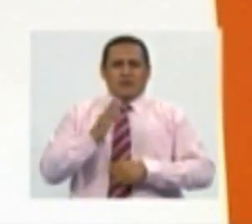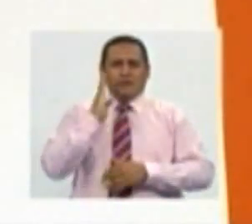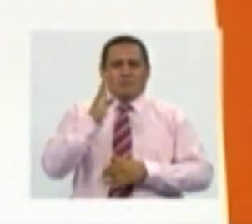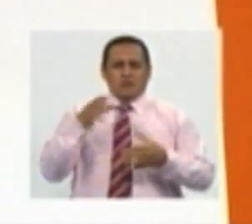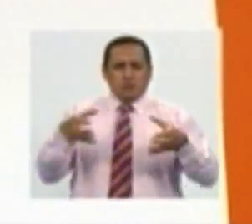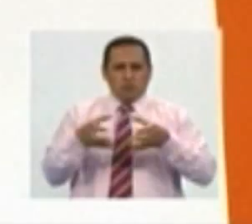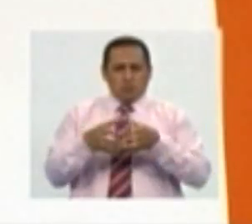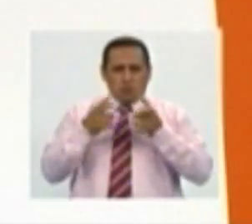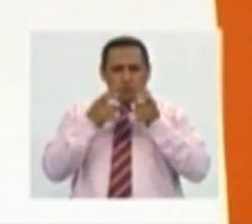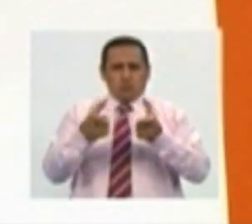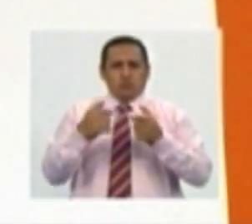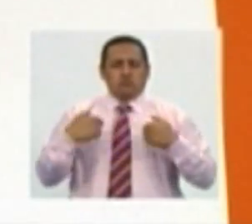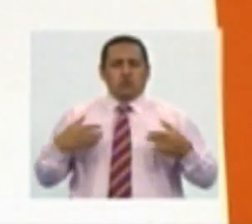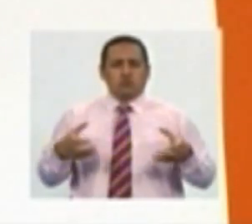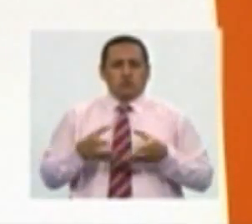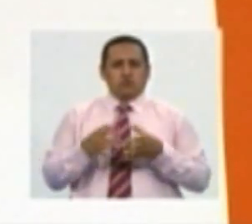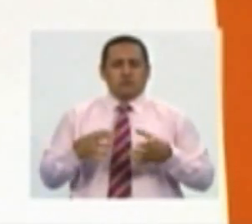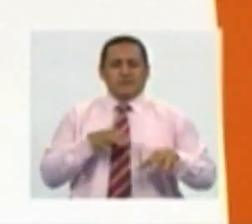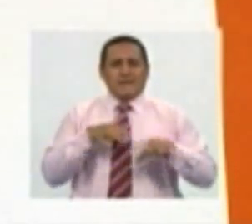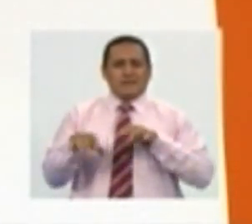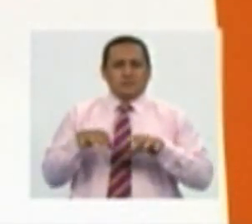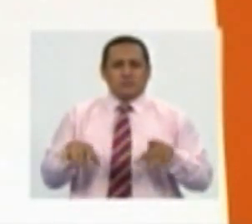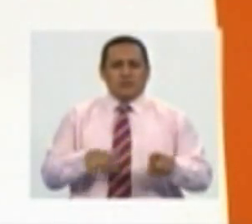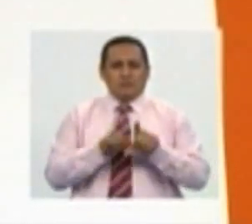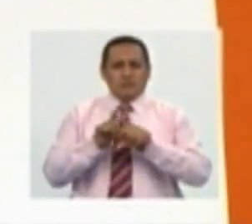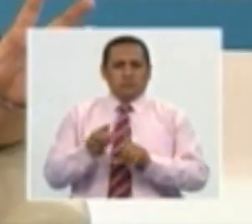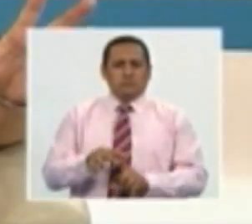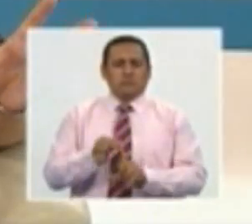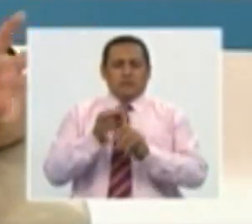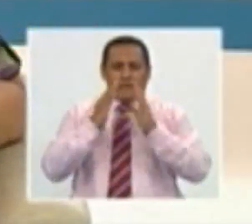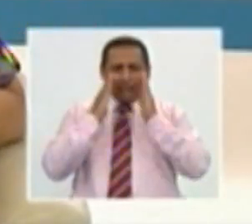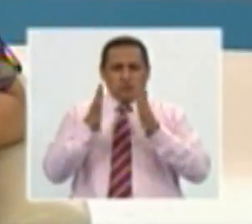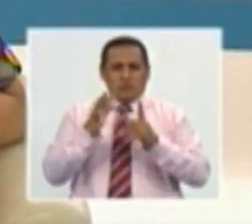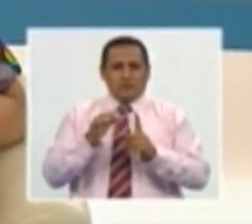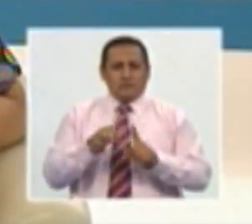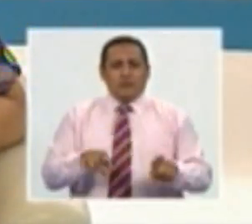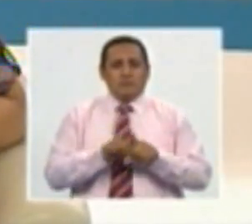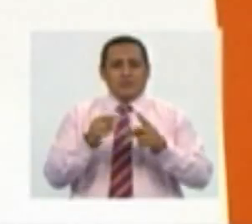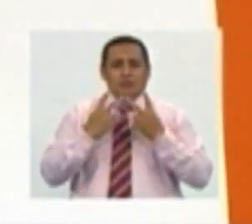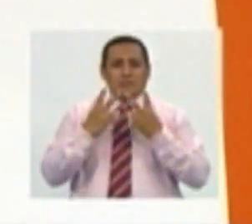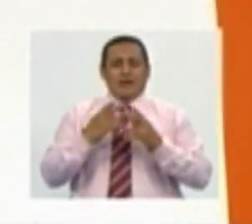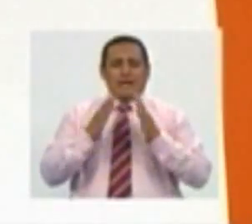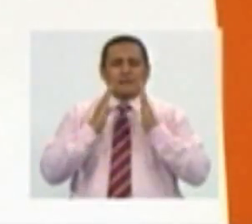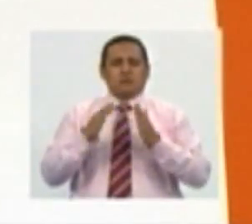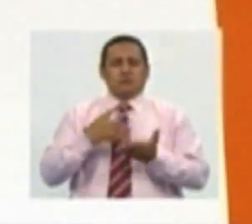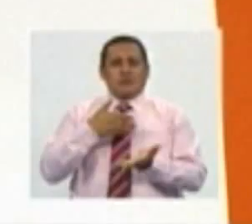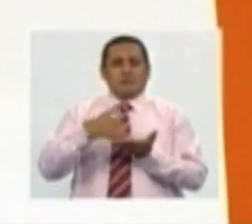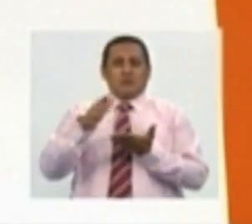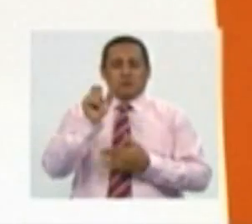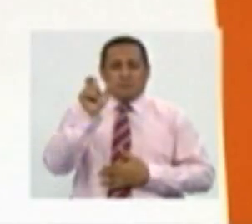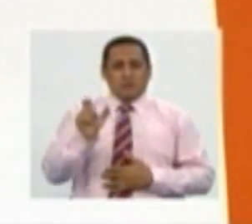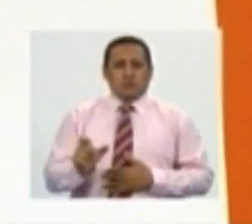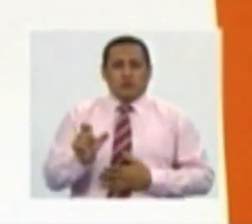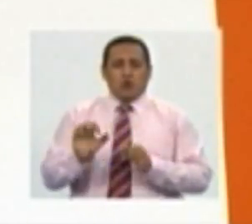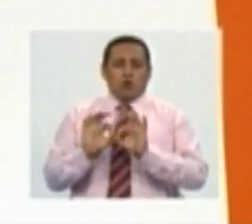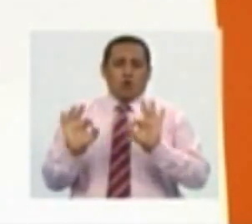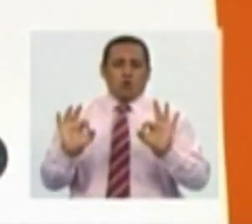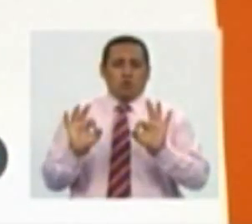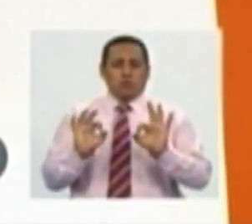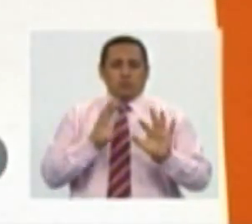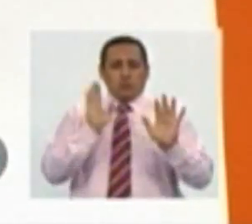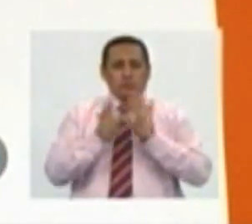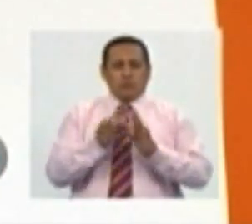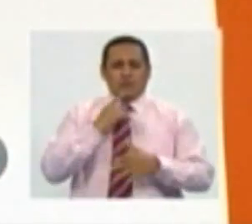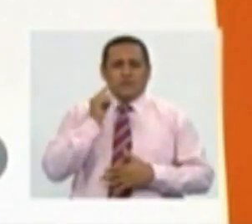parte de la autoridad inspectiva. Nosotros, por ejemplo, hay como un trato preferencial respecto a algunos casos. Es diferente atender pues un despido arbitrario que